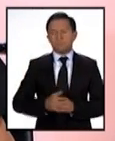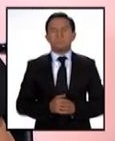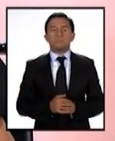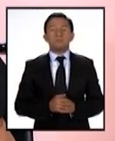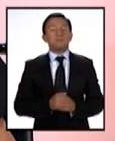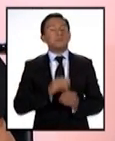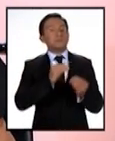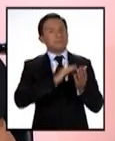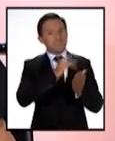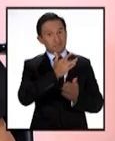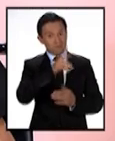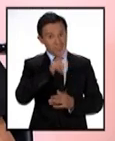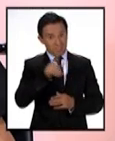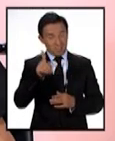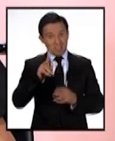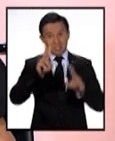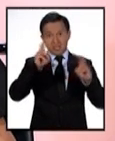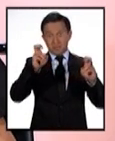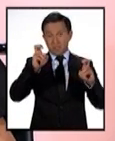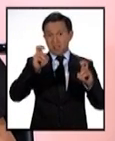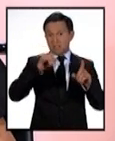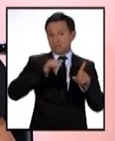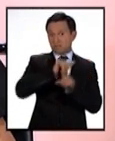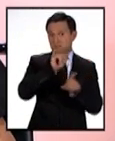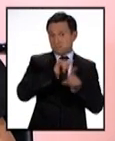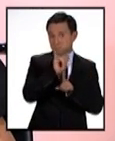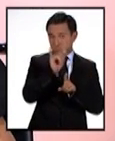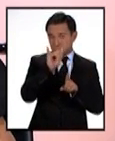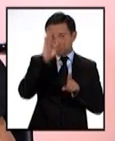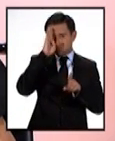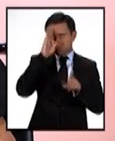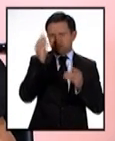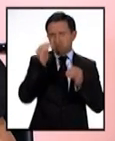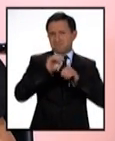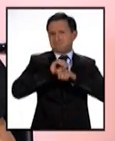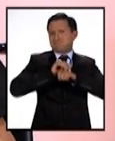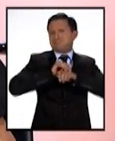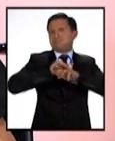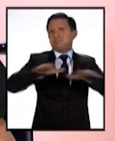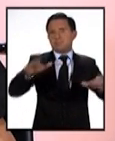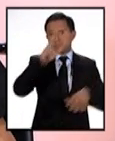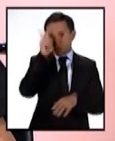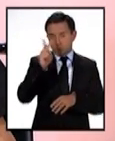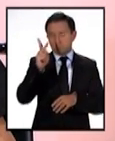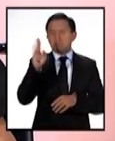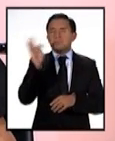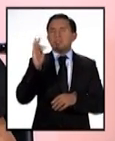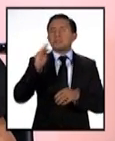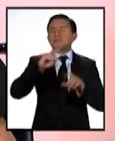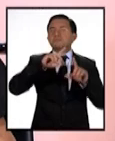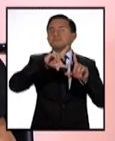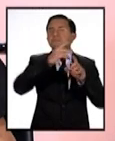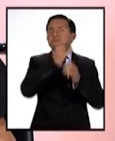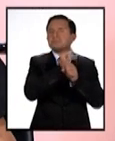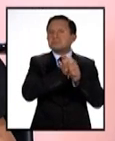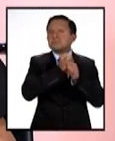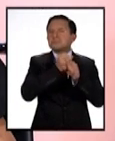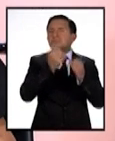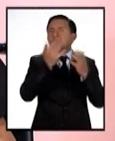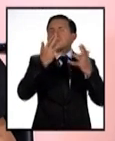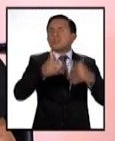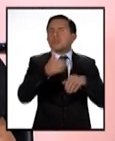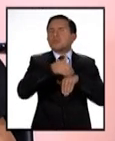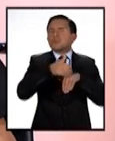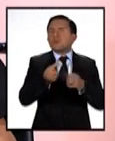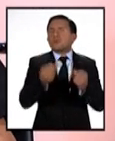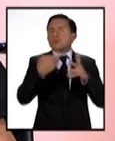una pandemia. Si uno ve las cifras, incluso las estadísticas oficiales, estamos hablando de que aproximadamente